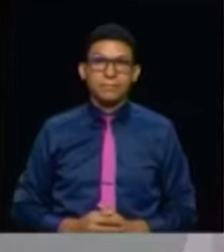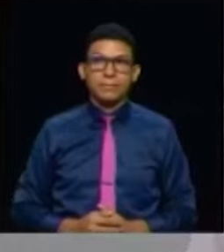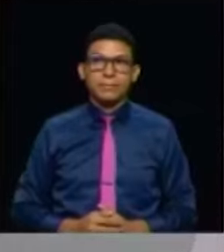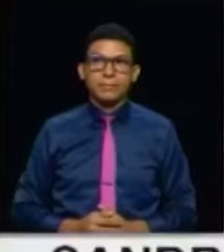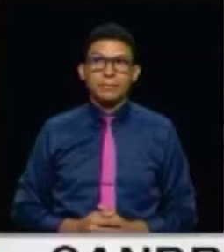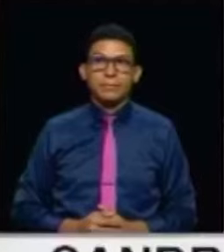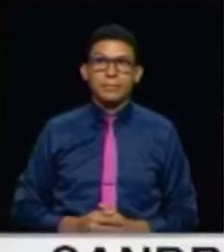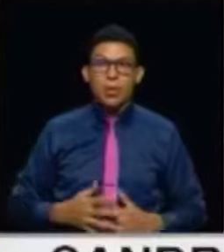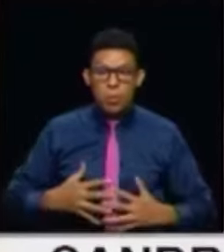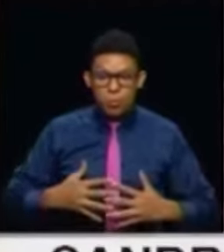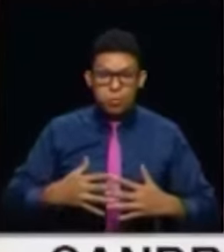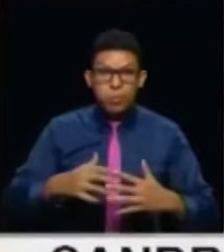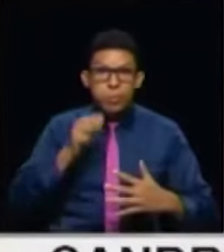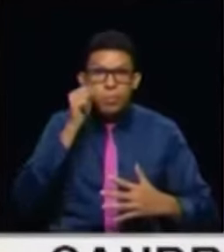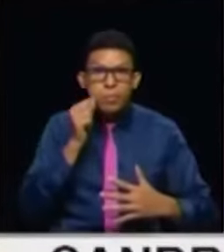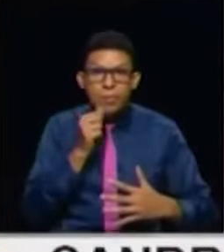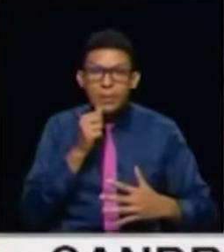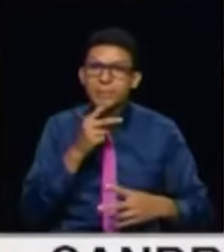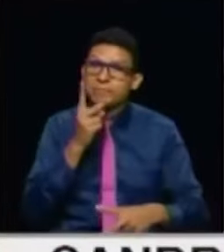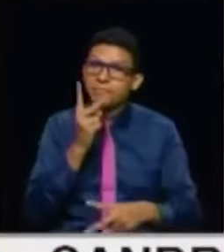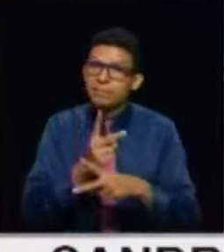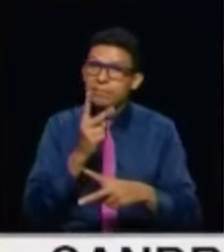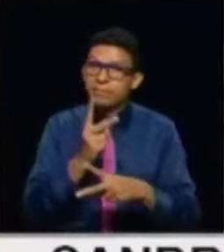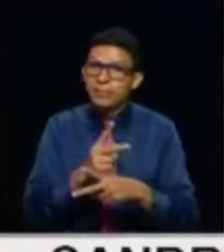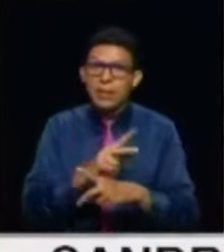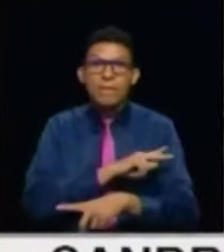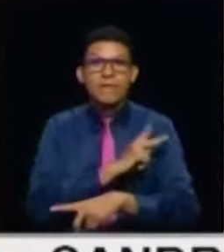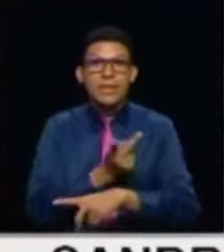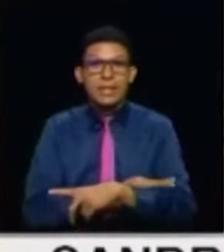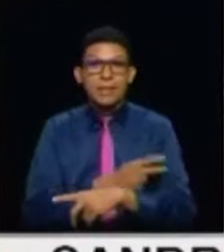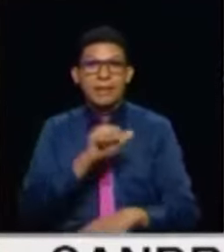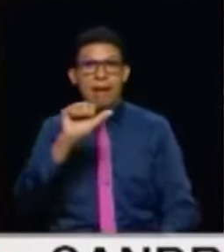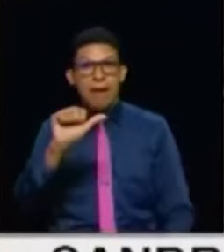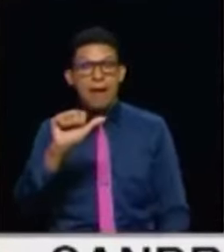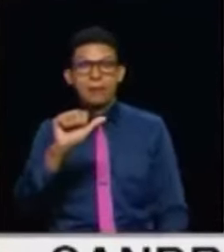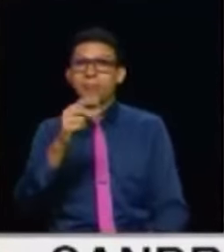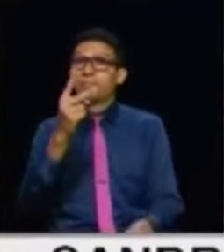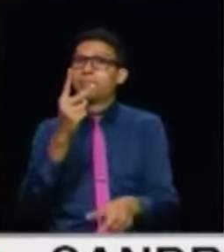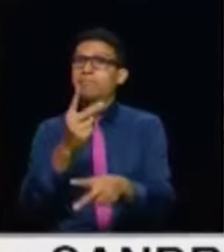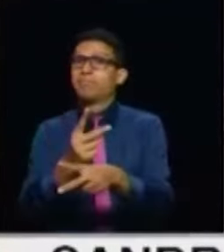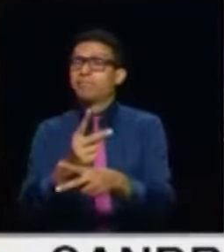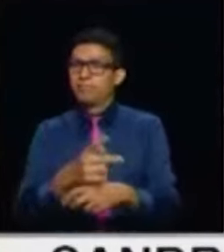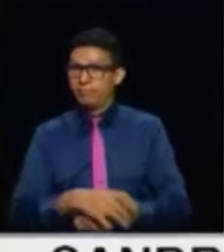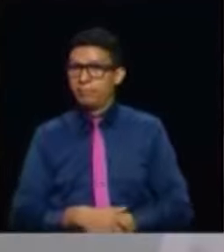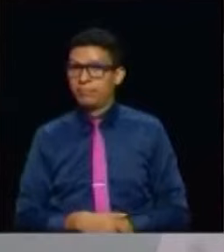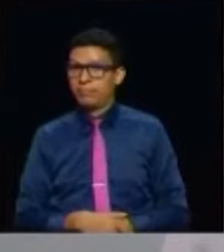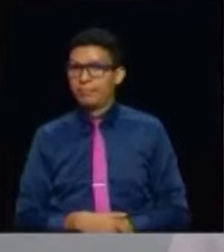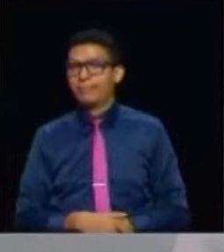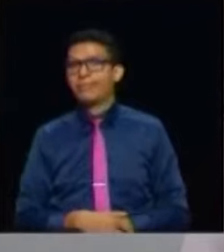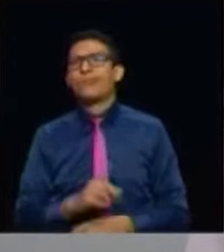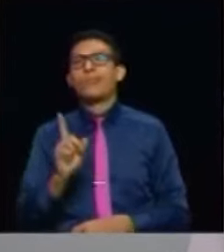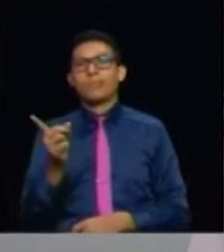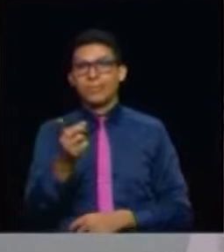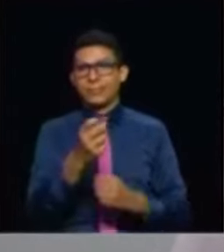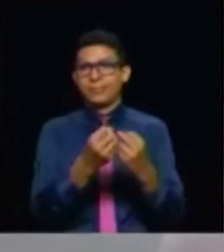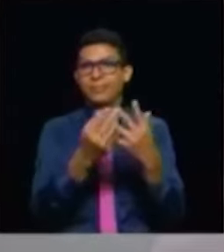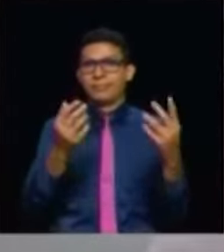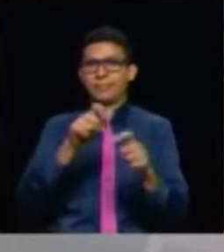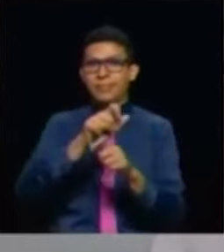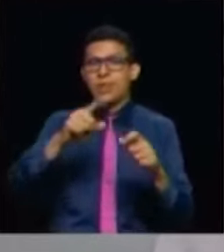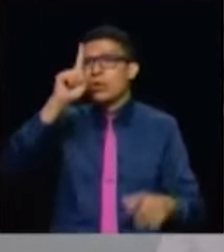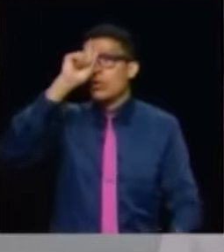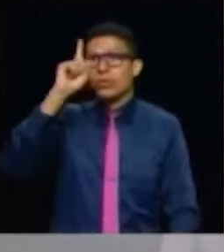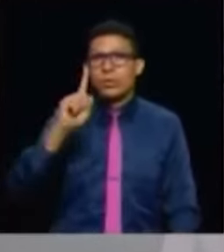las embarazadas es un riesgo tener dosis altas de vitamina A, por ejemplo. Y hay personas que no saben